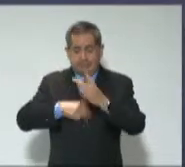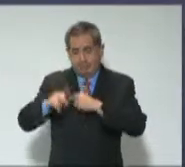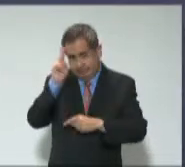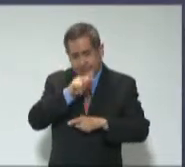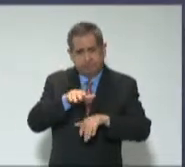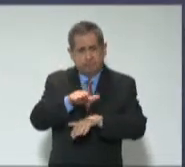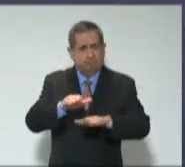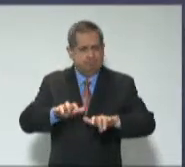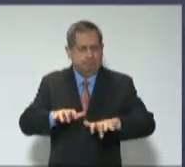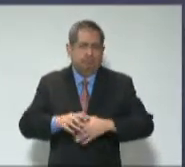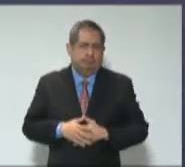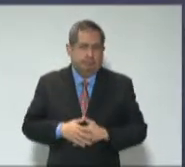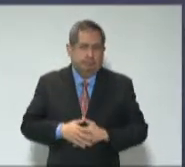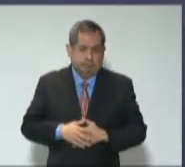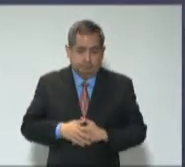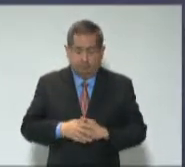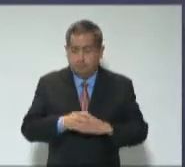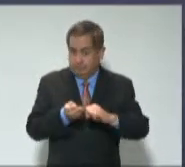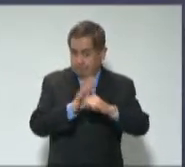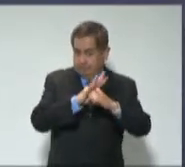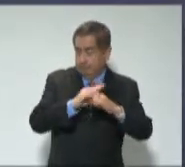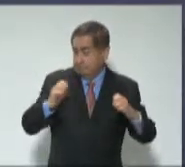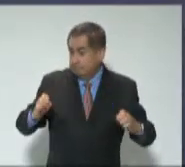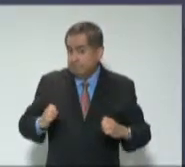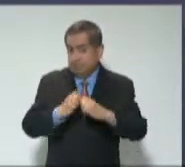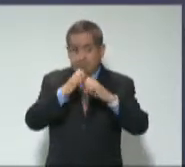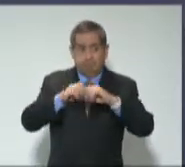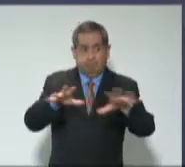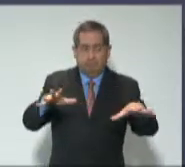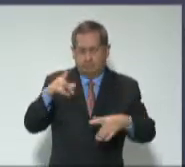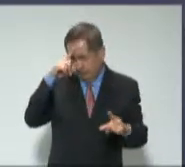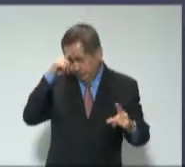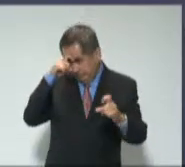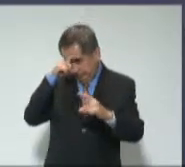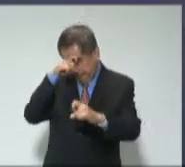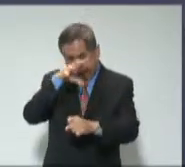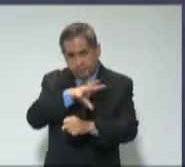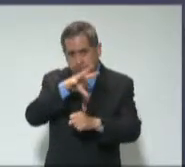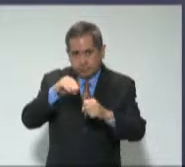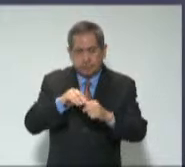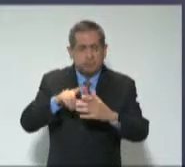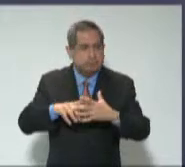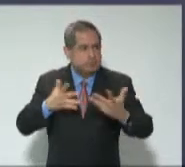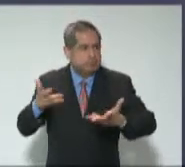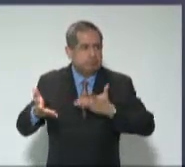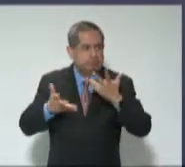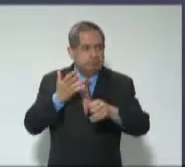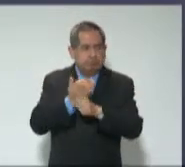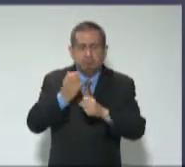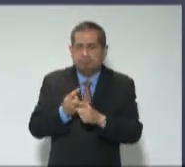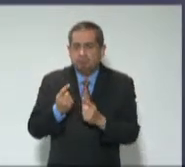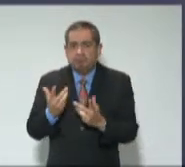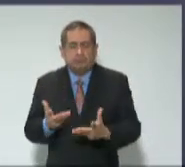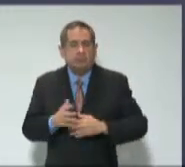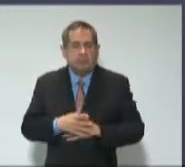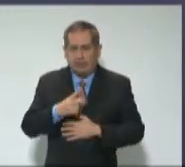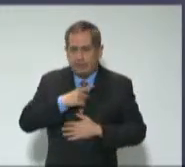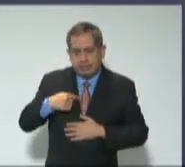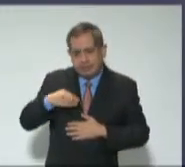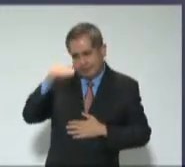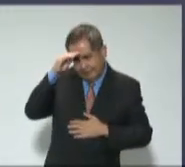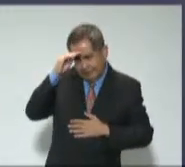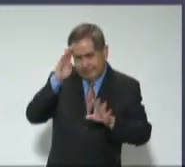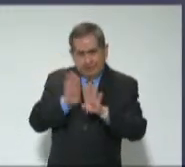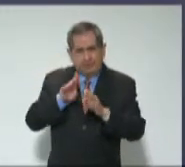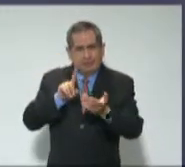emergencia sanitaria cuya persistencia y complejidad nos desborda y no nos conmociona debe ser enfrentada bajo